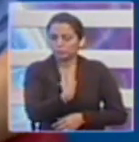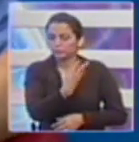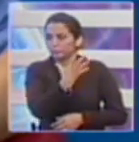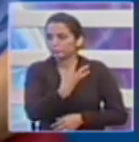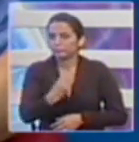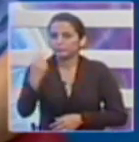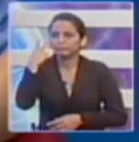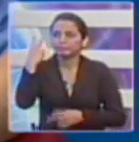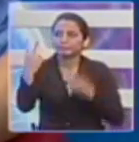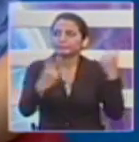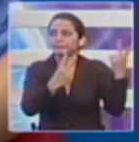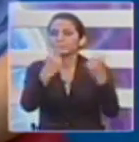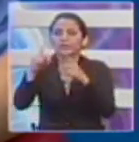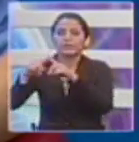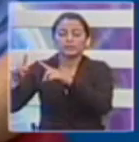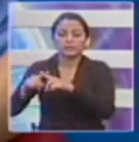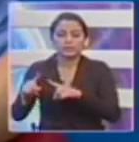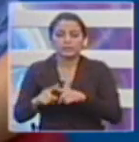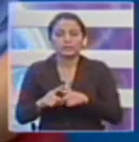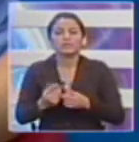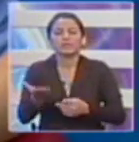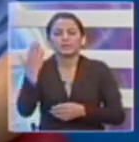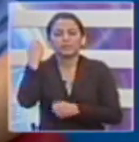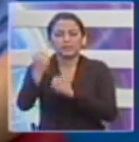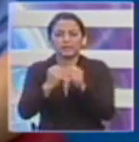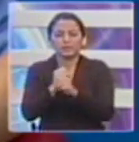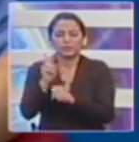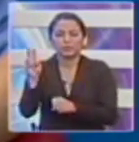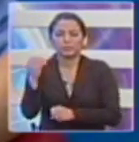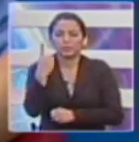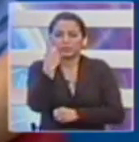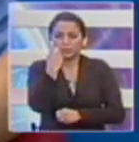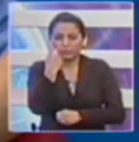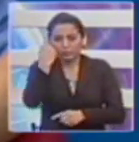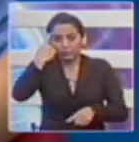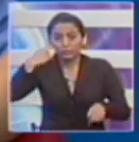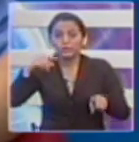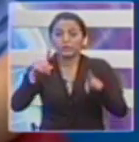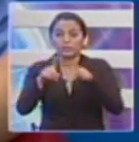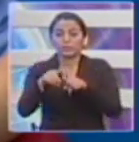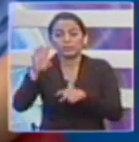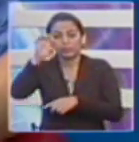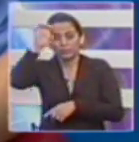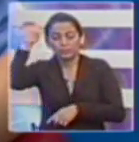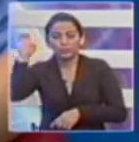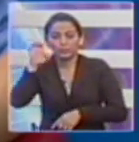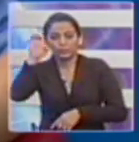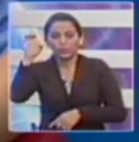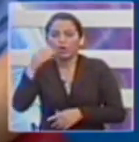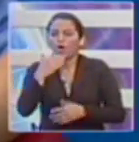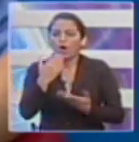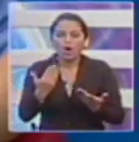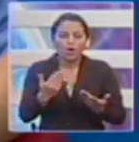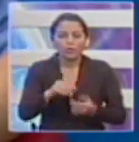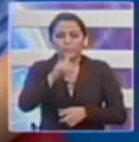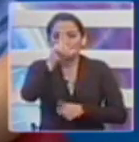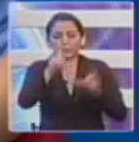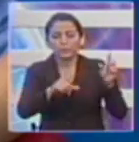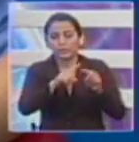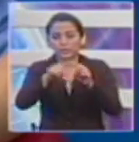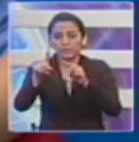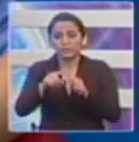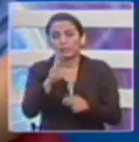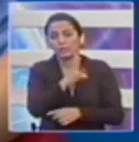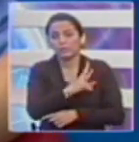año 2011 como Europa Asia y Oceanía, que todos conocemos de que la Constitución ecuatoriana recoge a los migrantes en